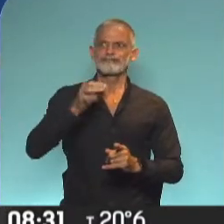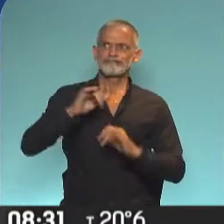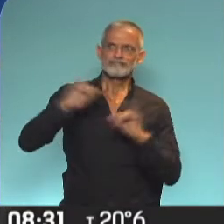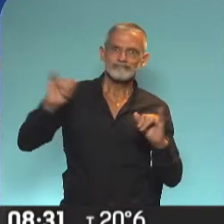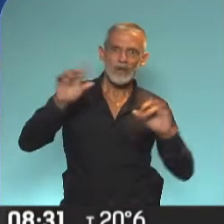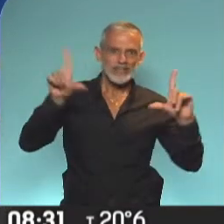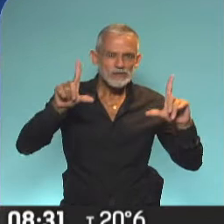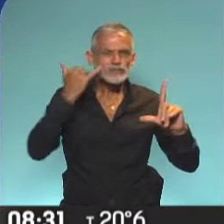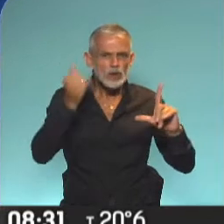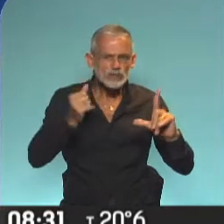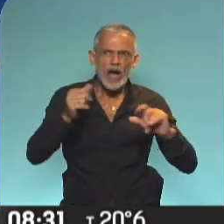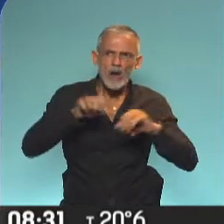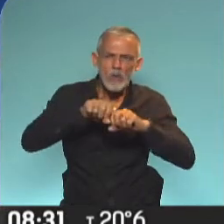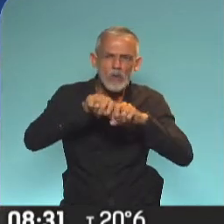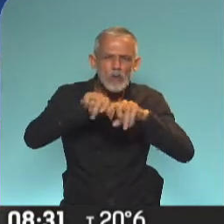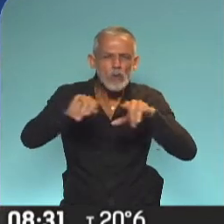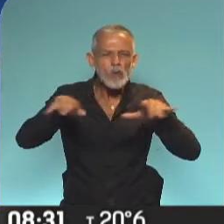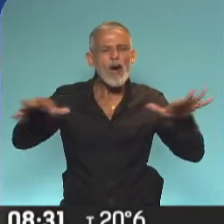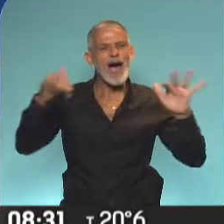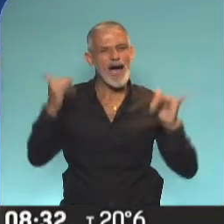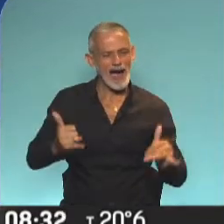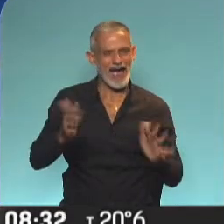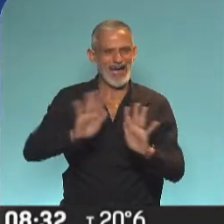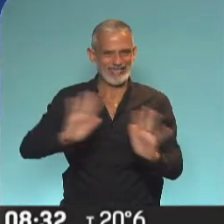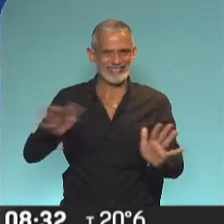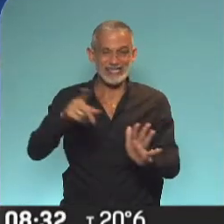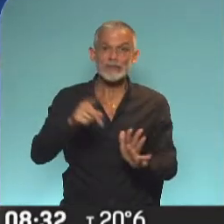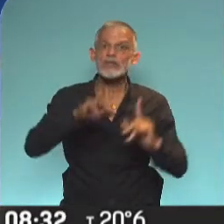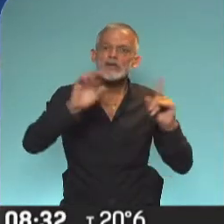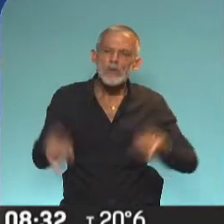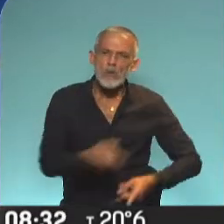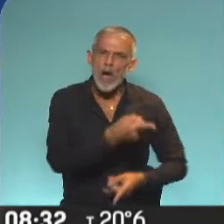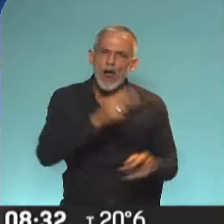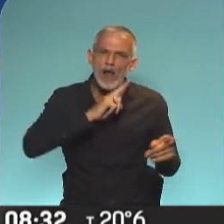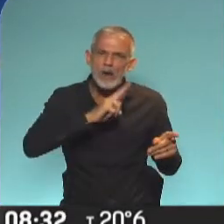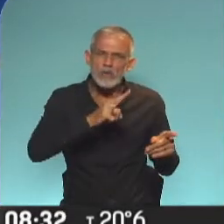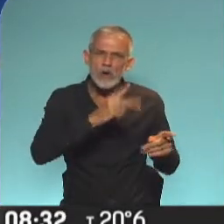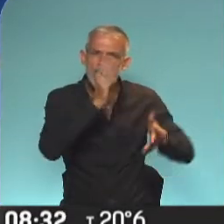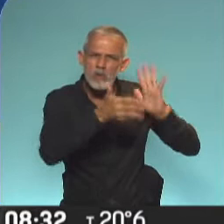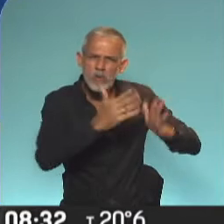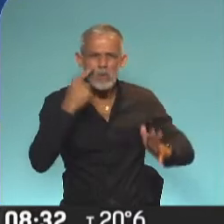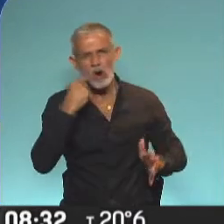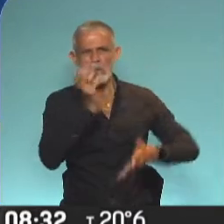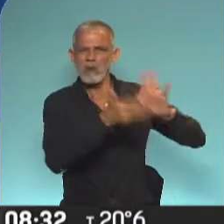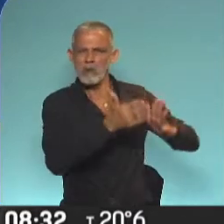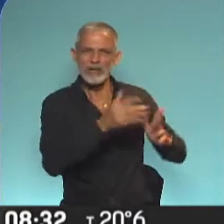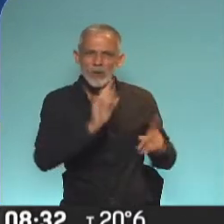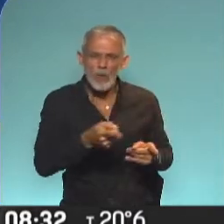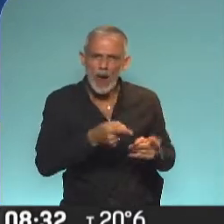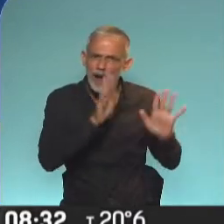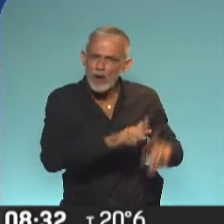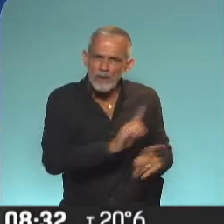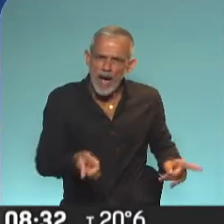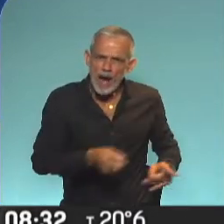medios de comunicación o en la sociedad toda. Sin embargo, el número de femicidios y la violencia machista no frena, ¿no? Es una